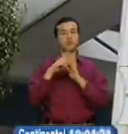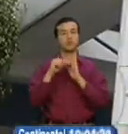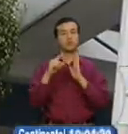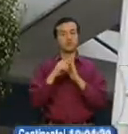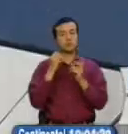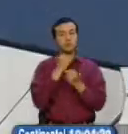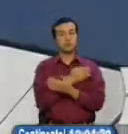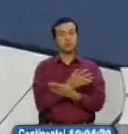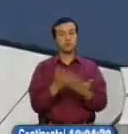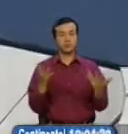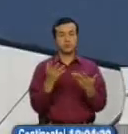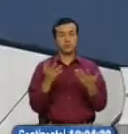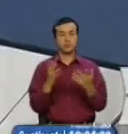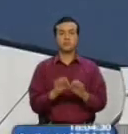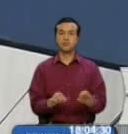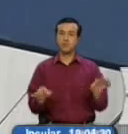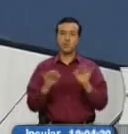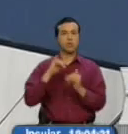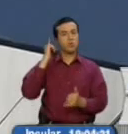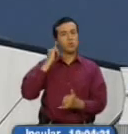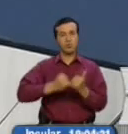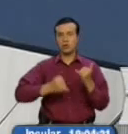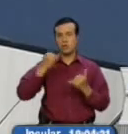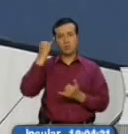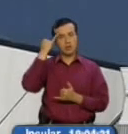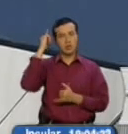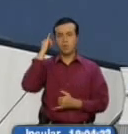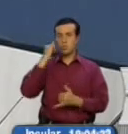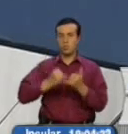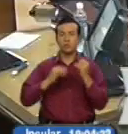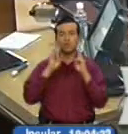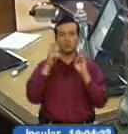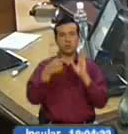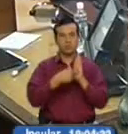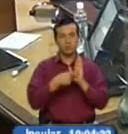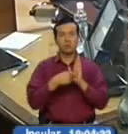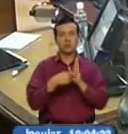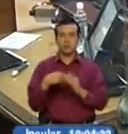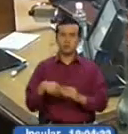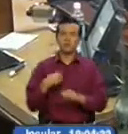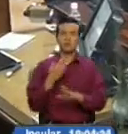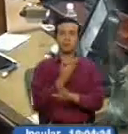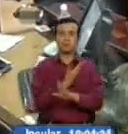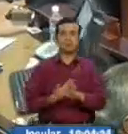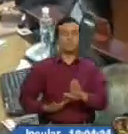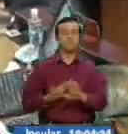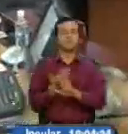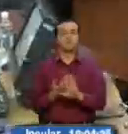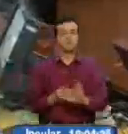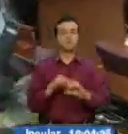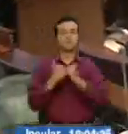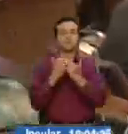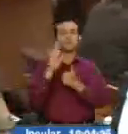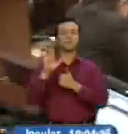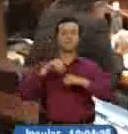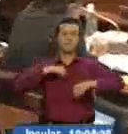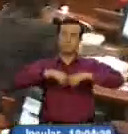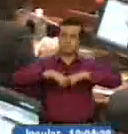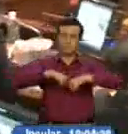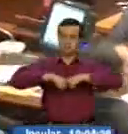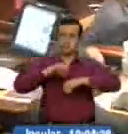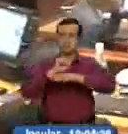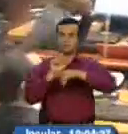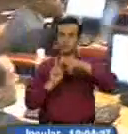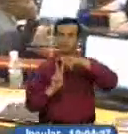Rentas Internas, esta sería la última iniciativa que en el ámbito tributario remitirá el Ejecutivo a la Asamblea para su tratamiento.